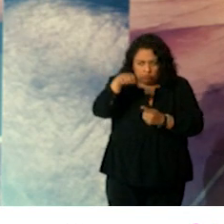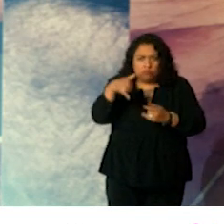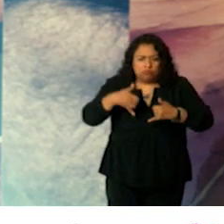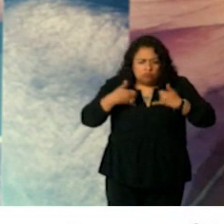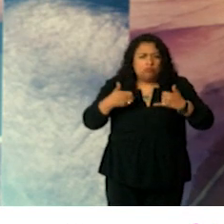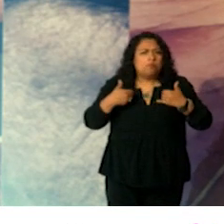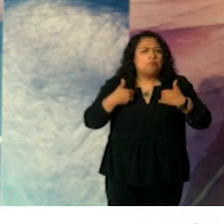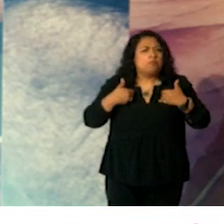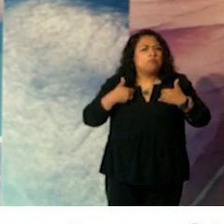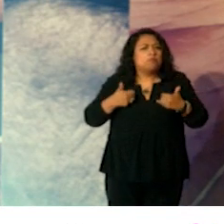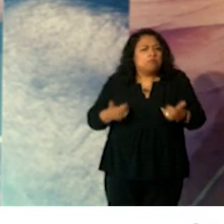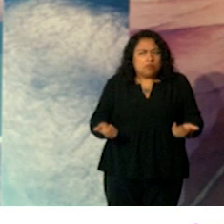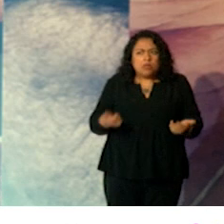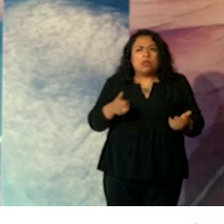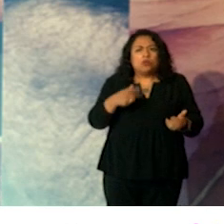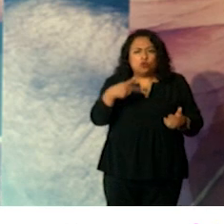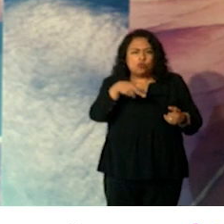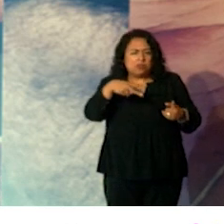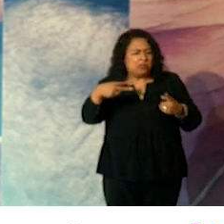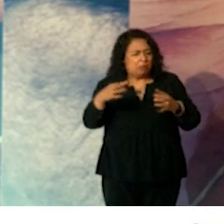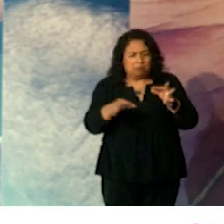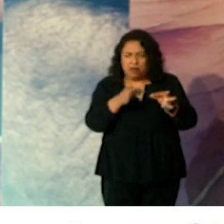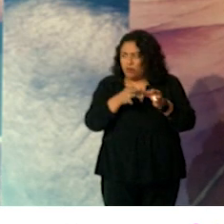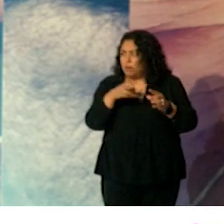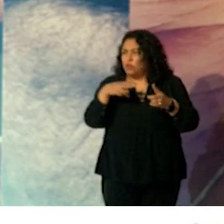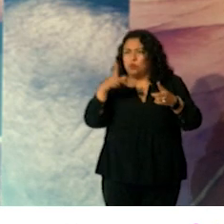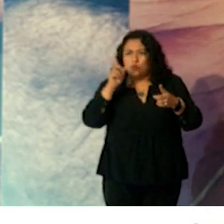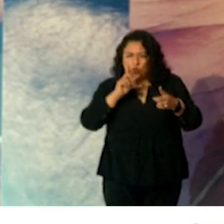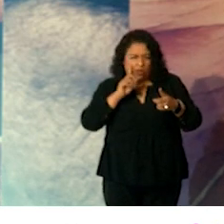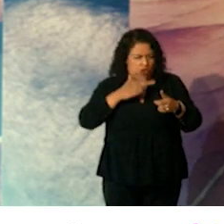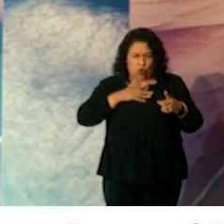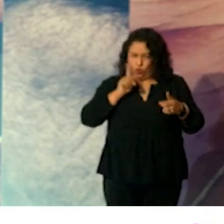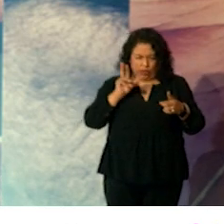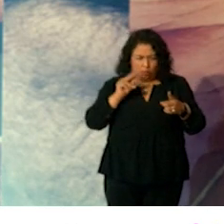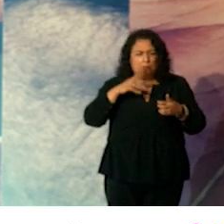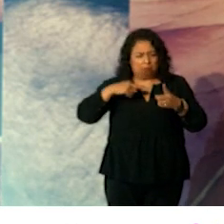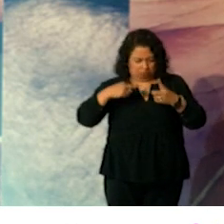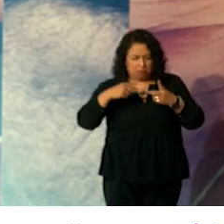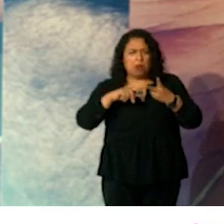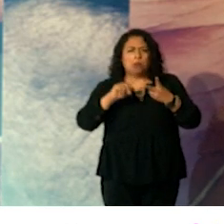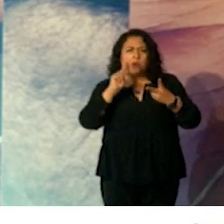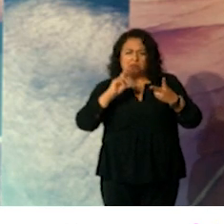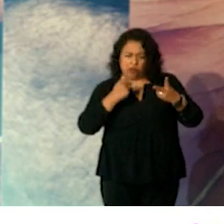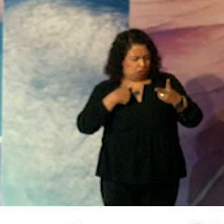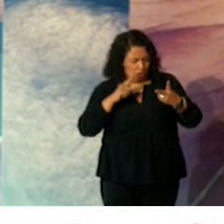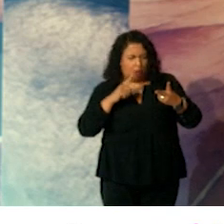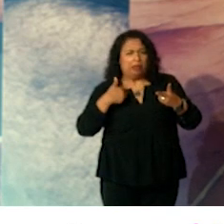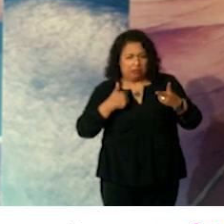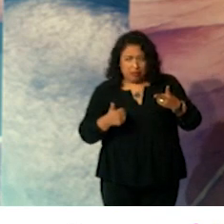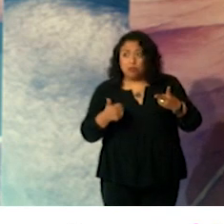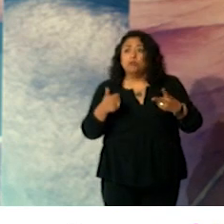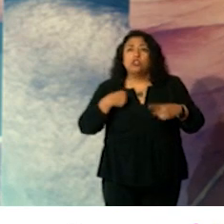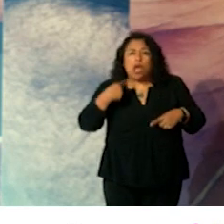entiendo perfectamente todas estas perspectivas. La perspectiva de una mujer a pesar de no serlo, de una mujer transgénero a pesar de no serlo,